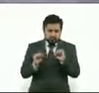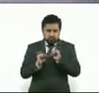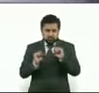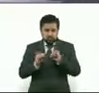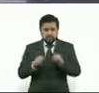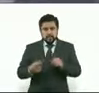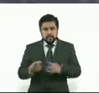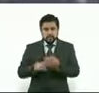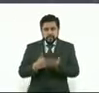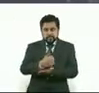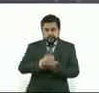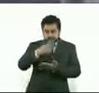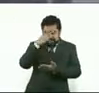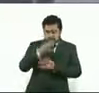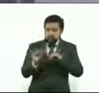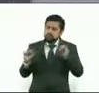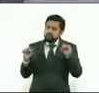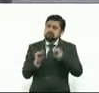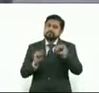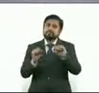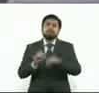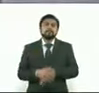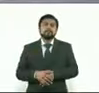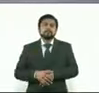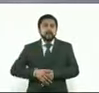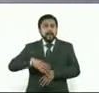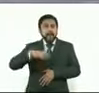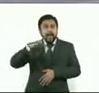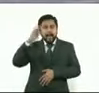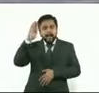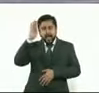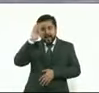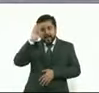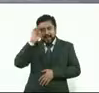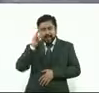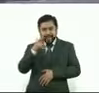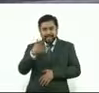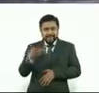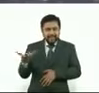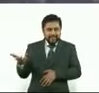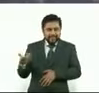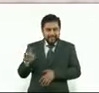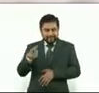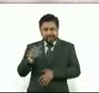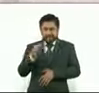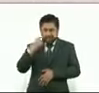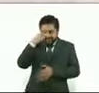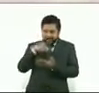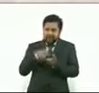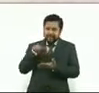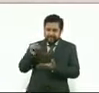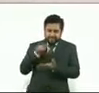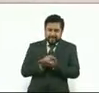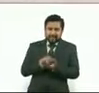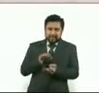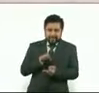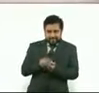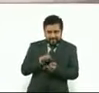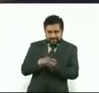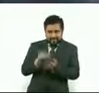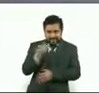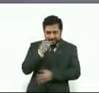la Ciudad de México, Toño. ¡Qué bárbaro, Fernando! Me supongo que tú entraste a los tamales, ¿no?